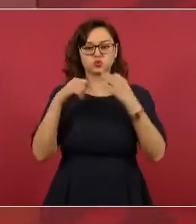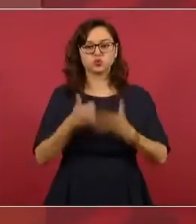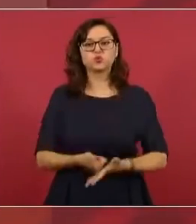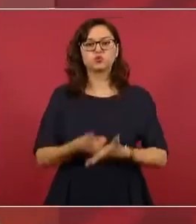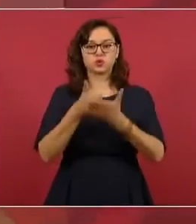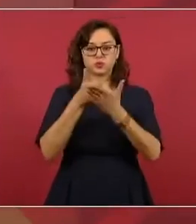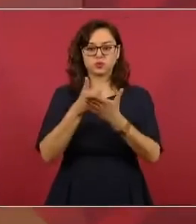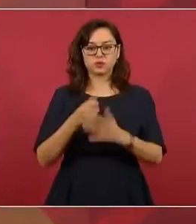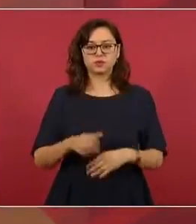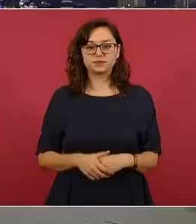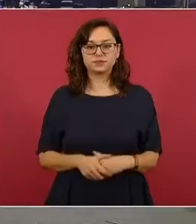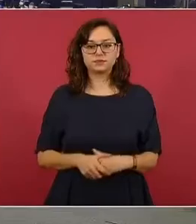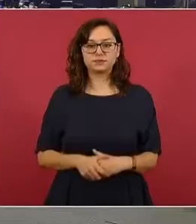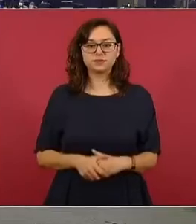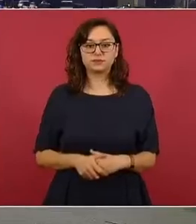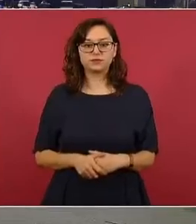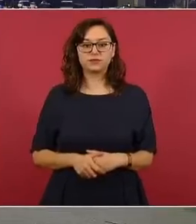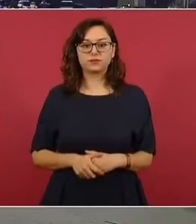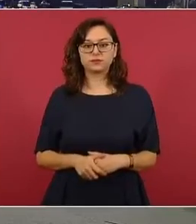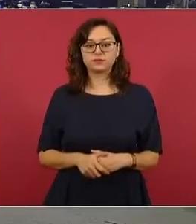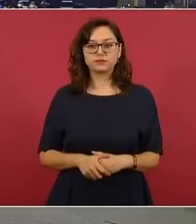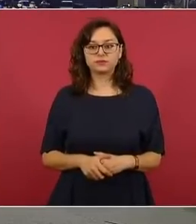A ver, vamos a ver.